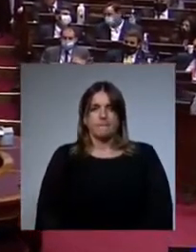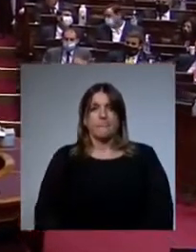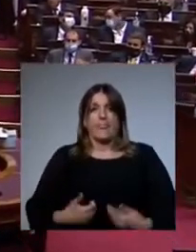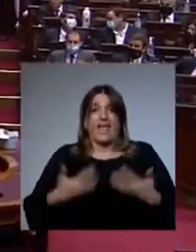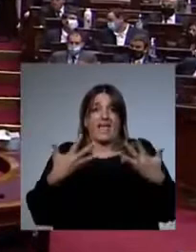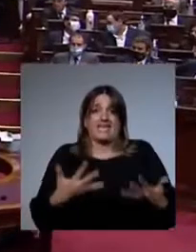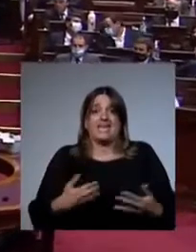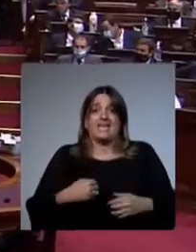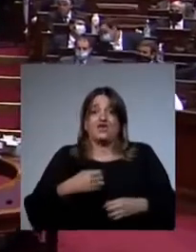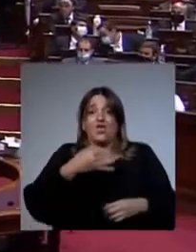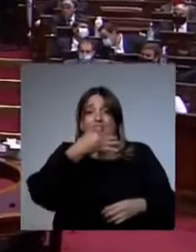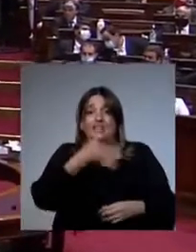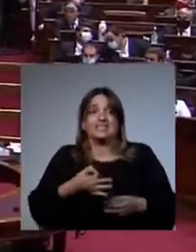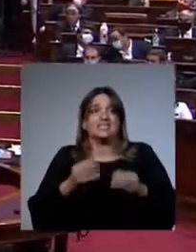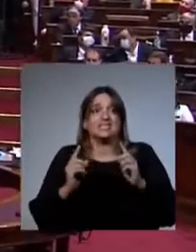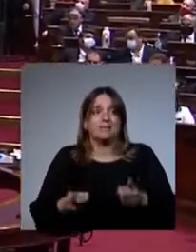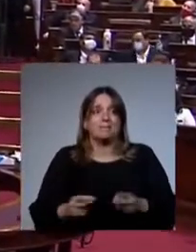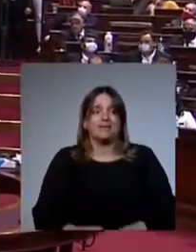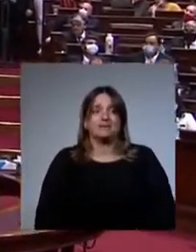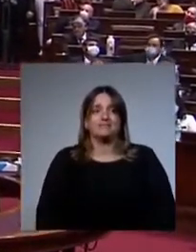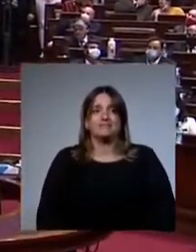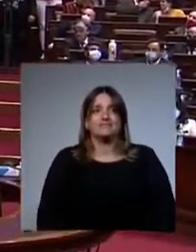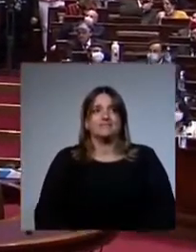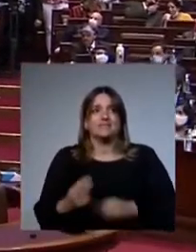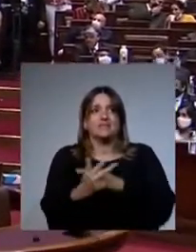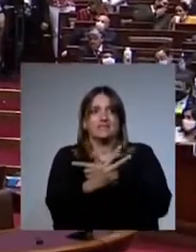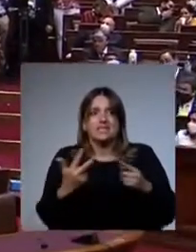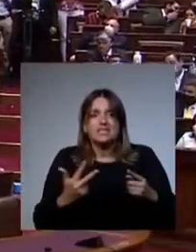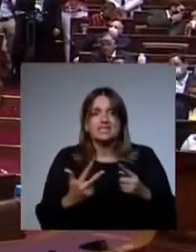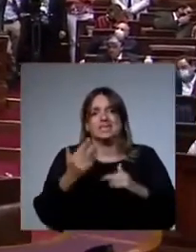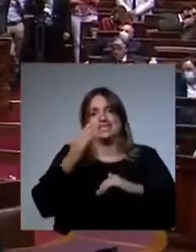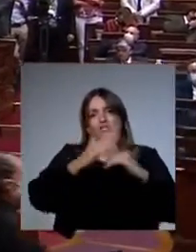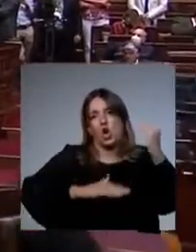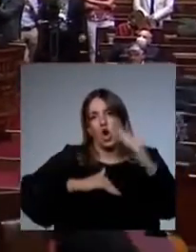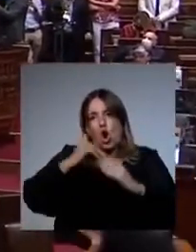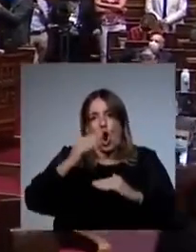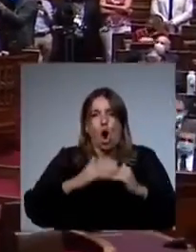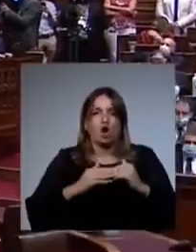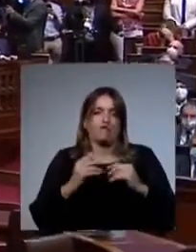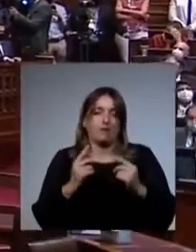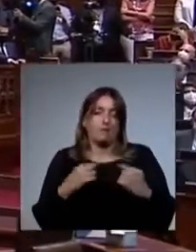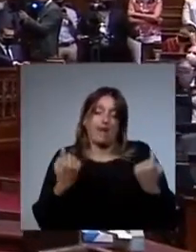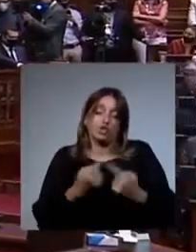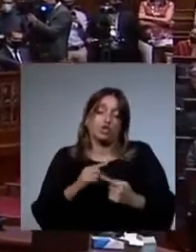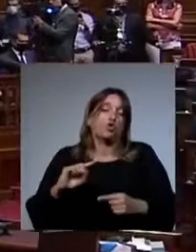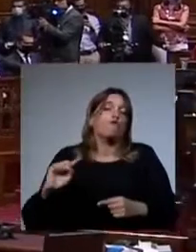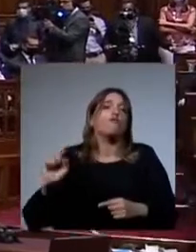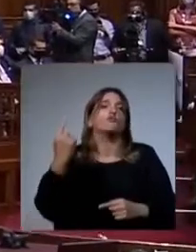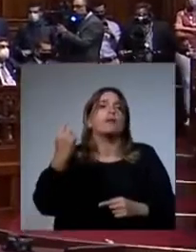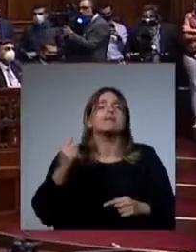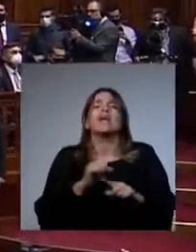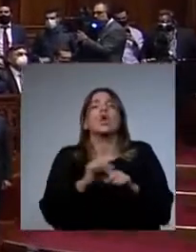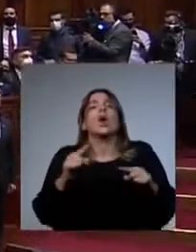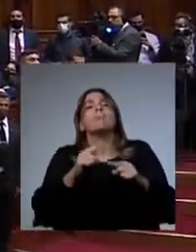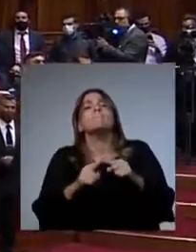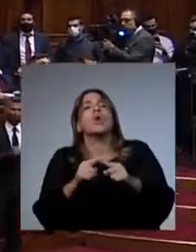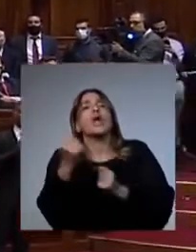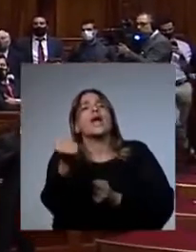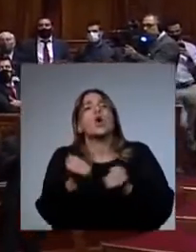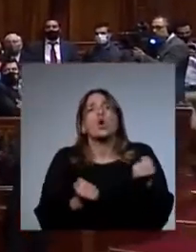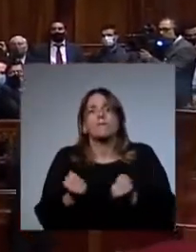Quiero mencionar hoy aquí tres obras que, desde nuestro punto de vista, revisten importancia no solo